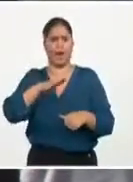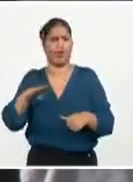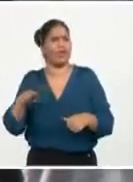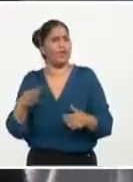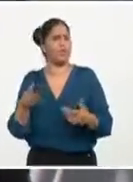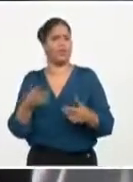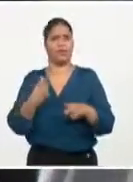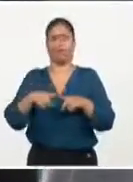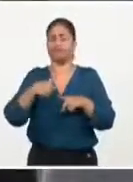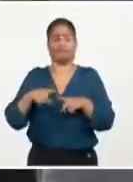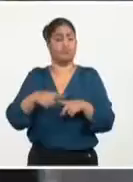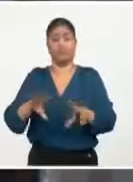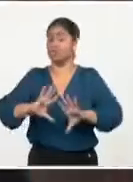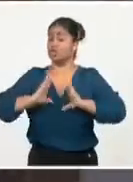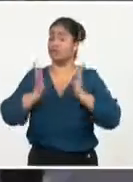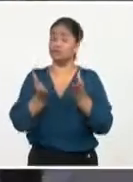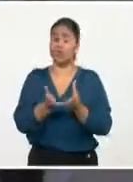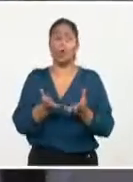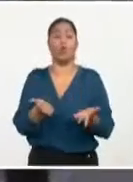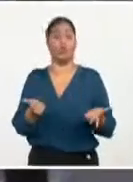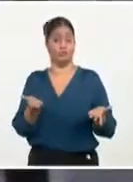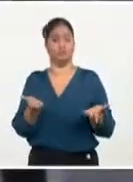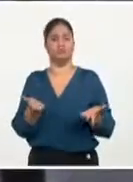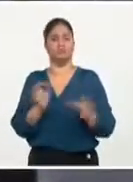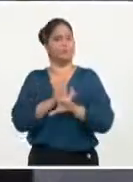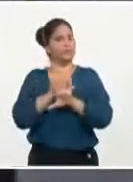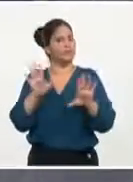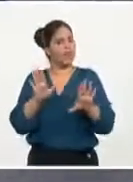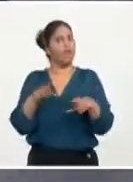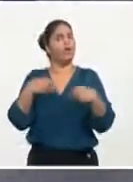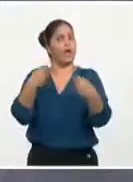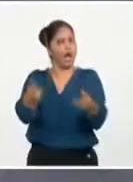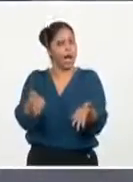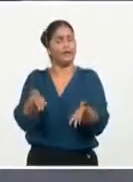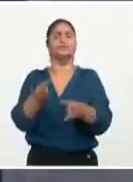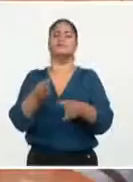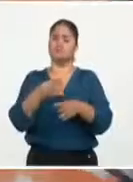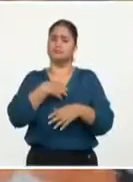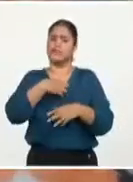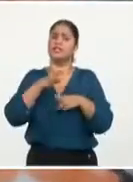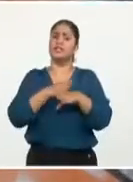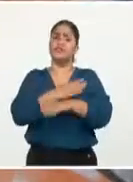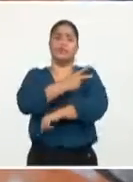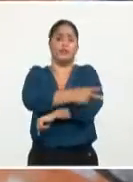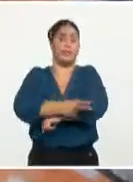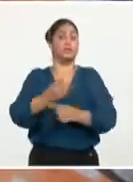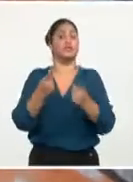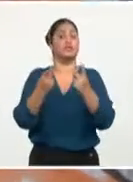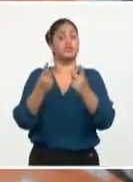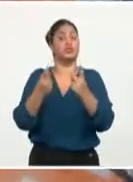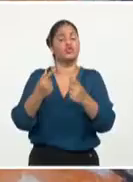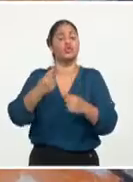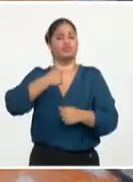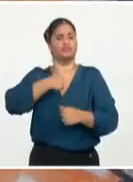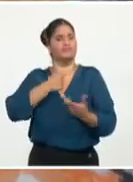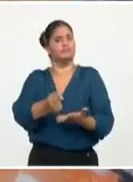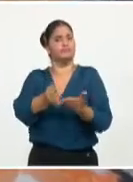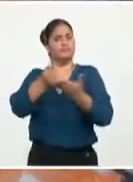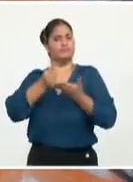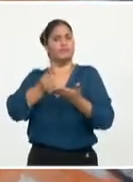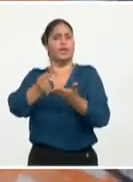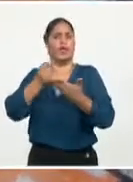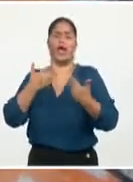prótesis, elementos que solamente hay en otros países y tenemos que conseguirlos a partir de terceros. En mi tiempo, en mi etapa de estudiante de la Escuela de